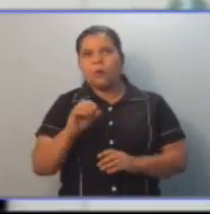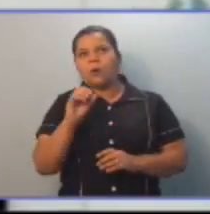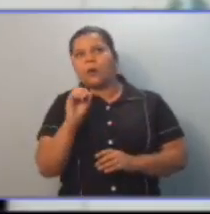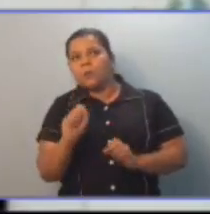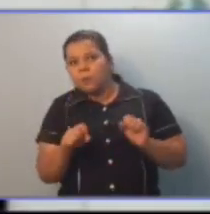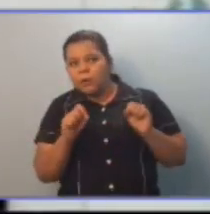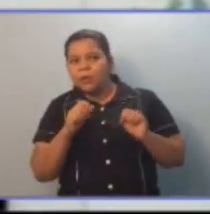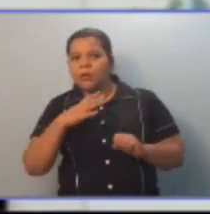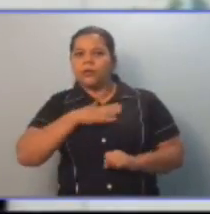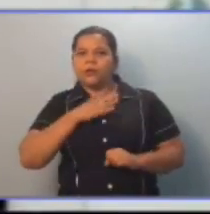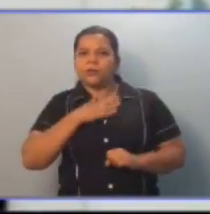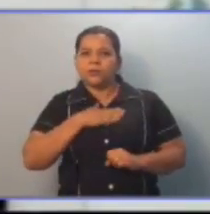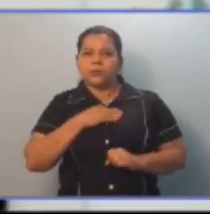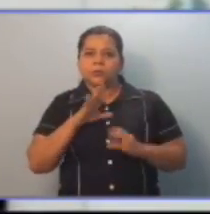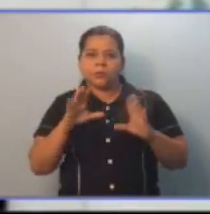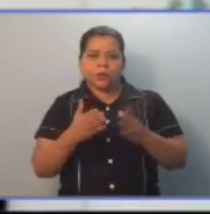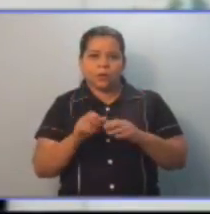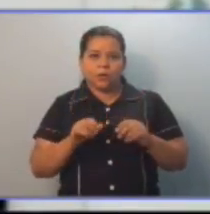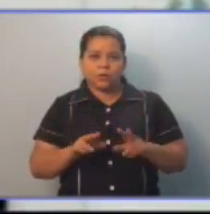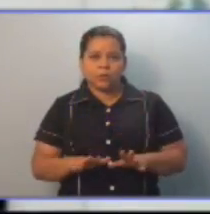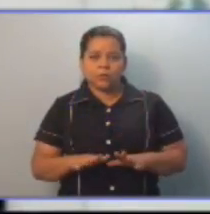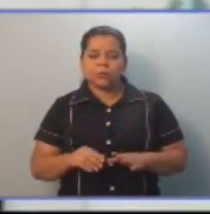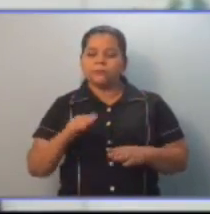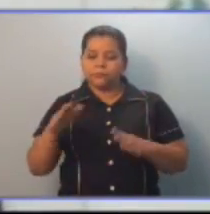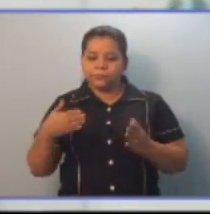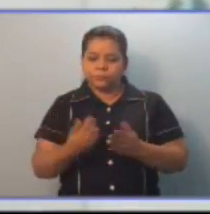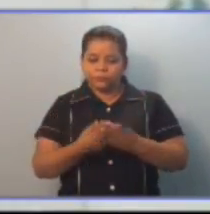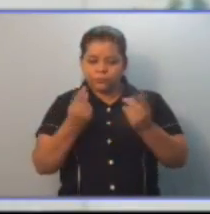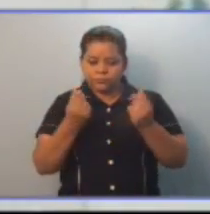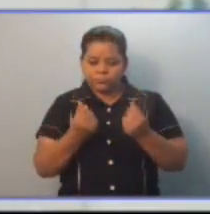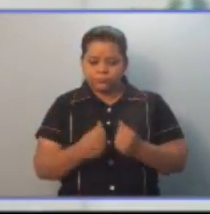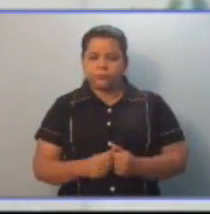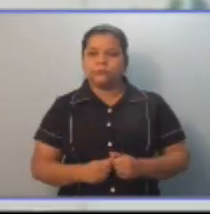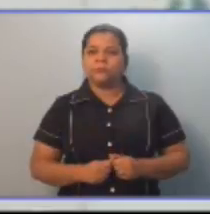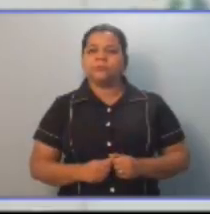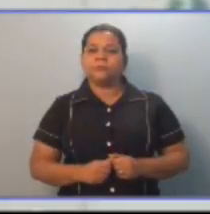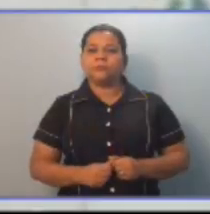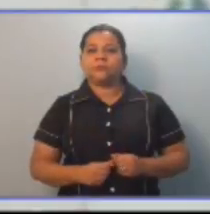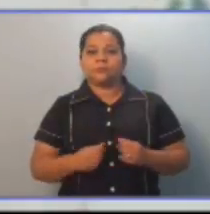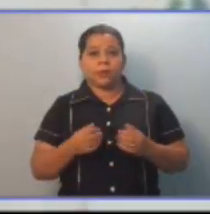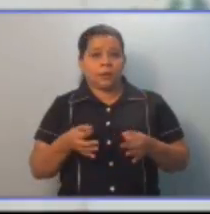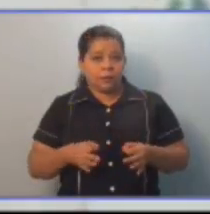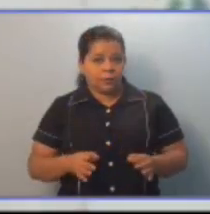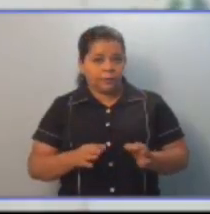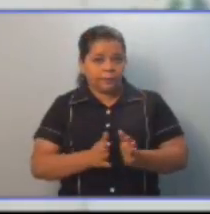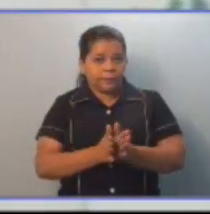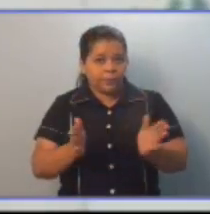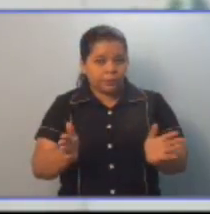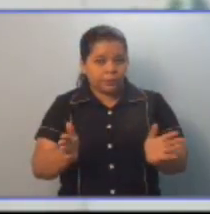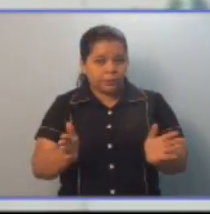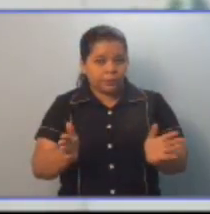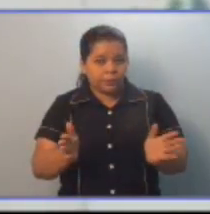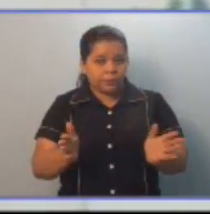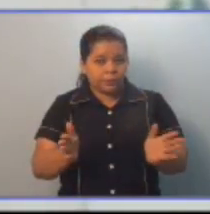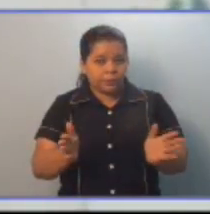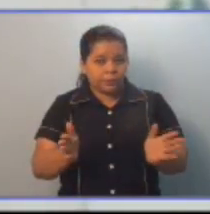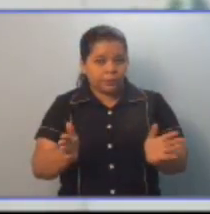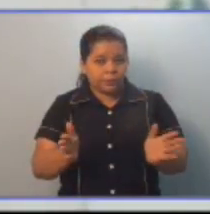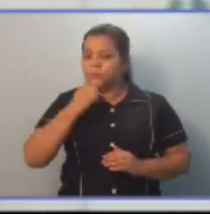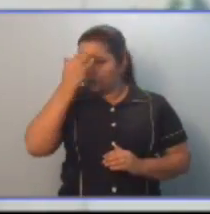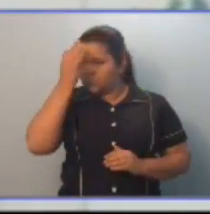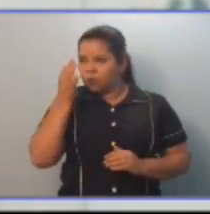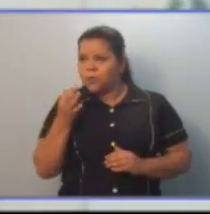es importante apostarle a una adecuada ejecución presupuestaria. Pero en términos generales, para concluir esta pregunta, digo, pues creo yo